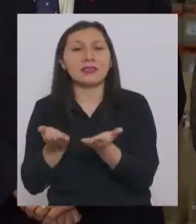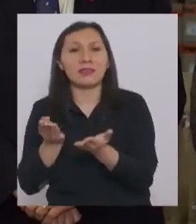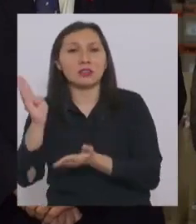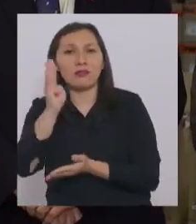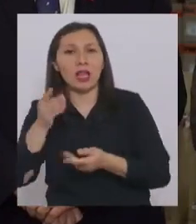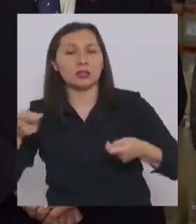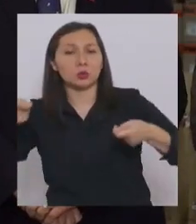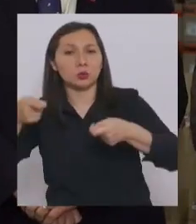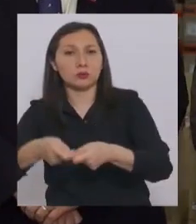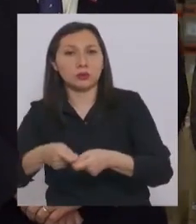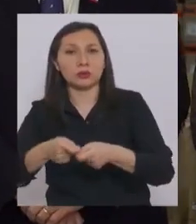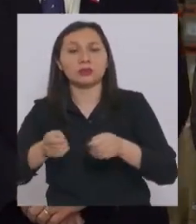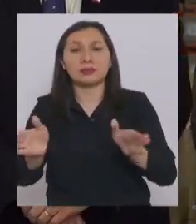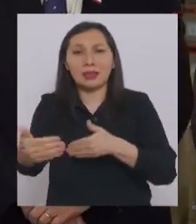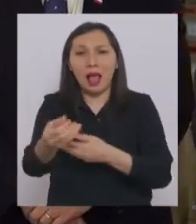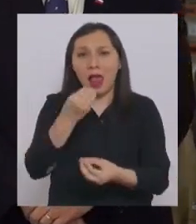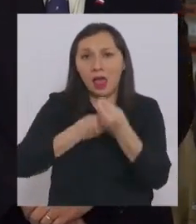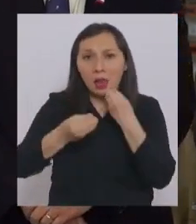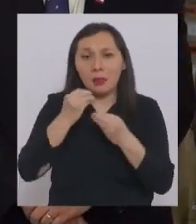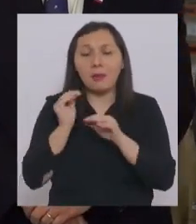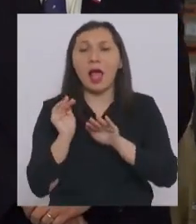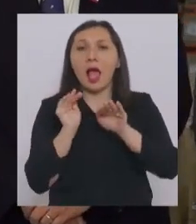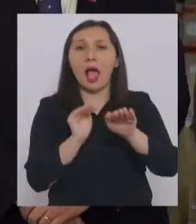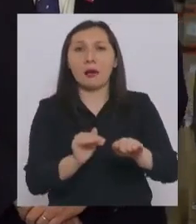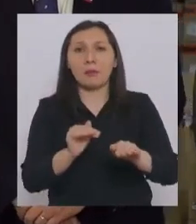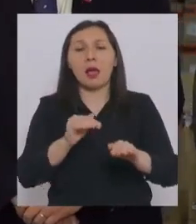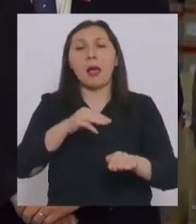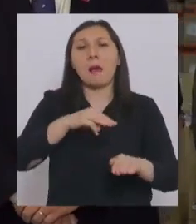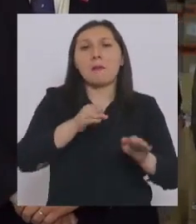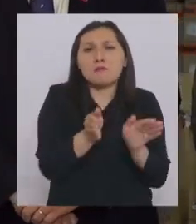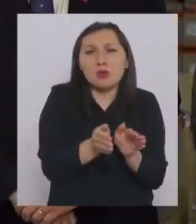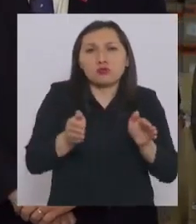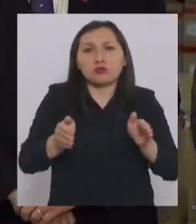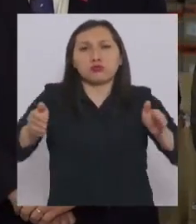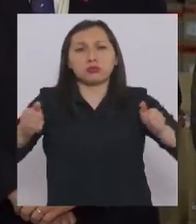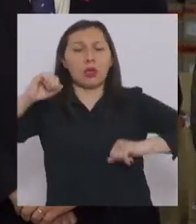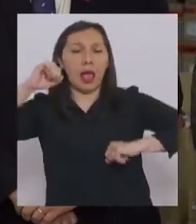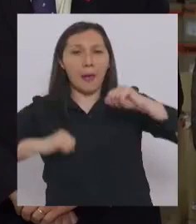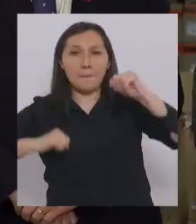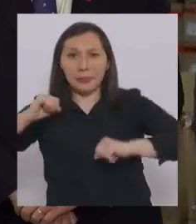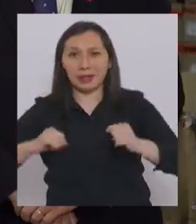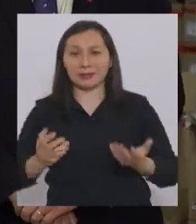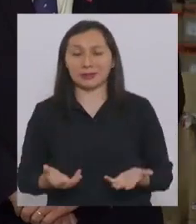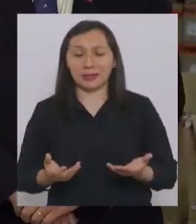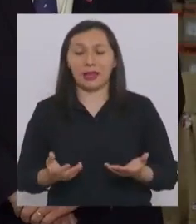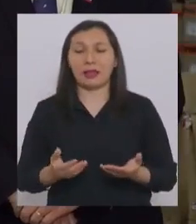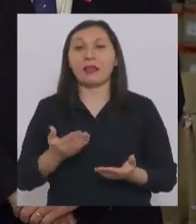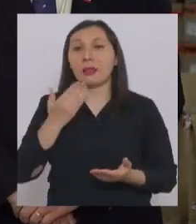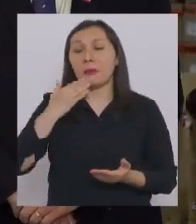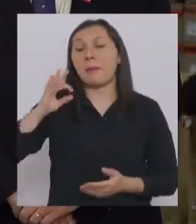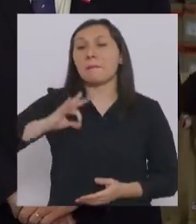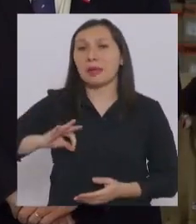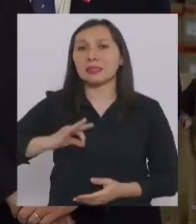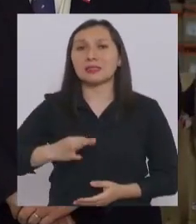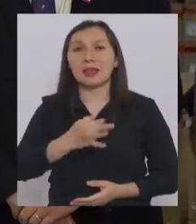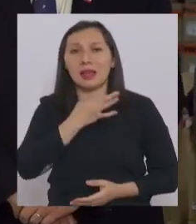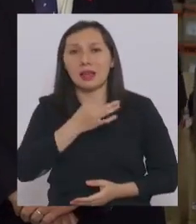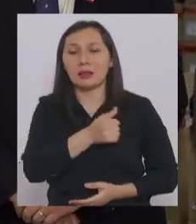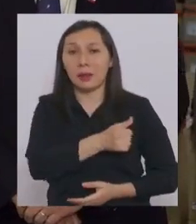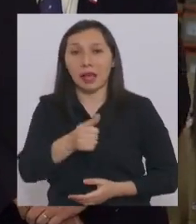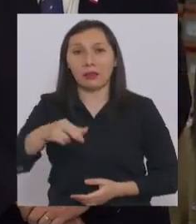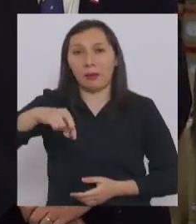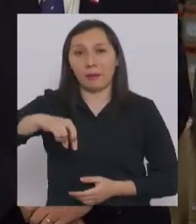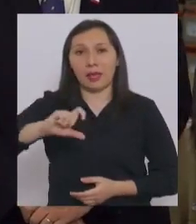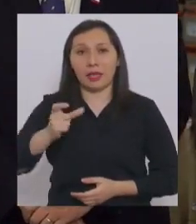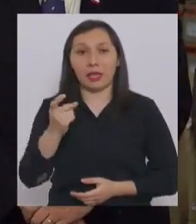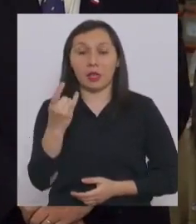básicos, las canastas de alimento, el apoyo a la micro, pequeña y mediana empresa y la pensión garantizada universal, que